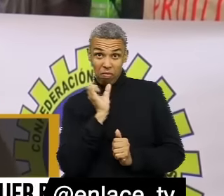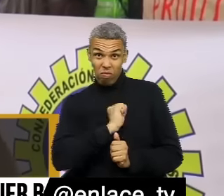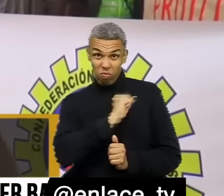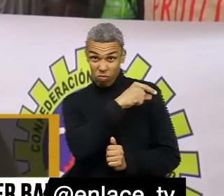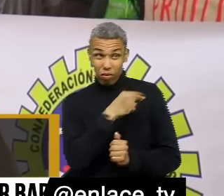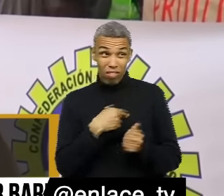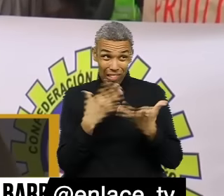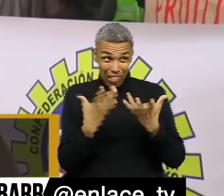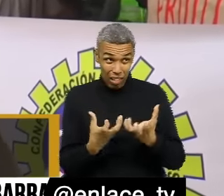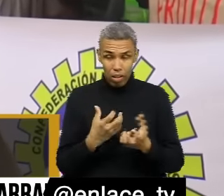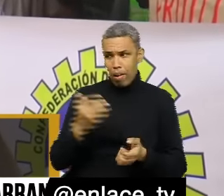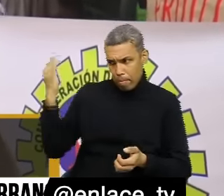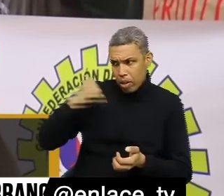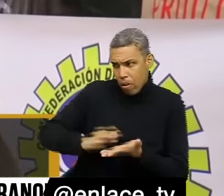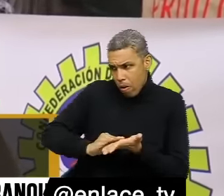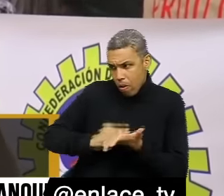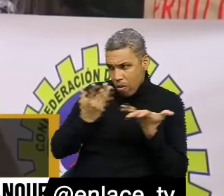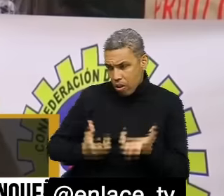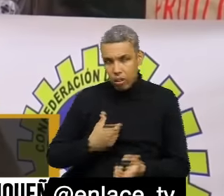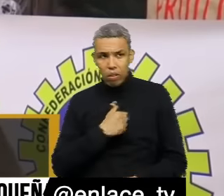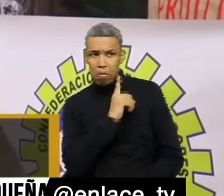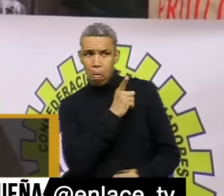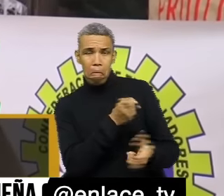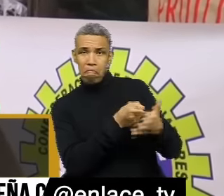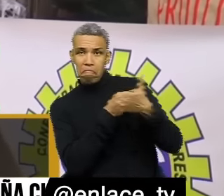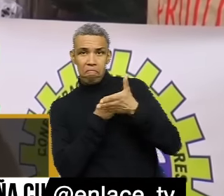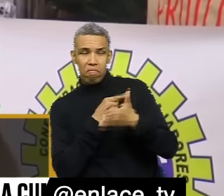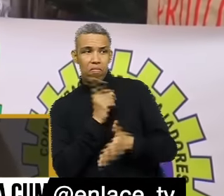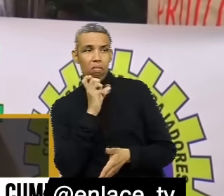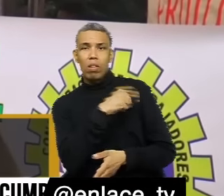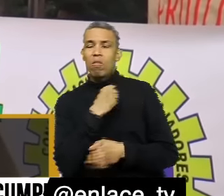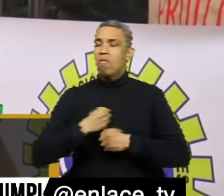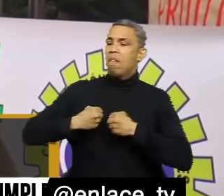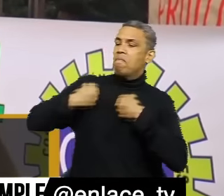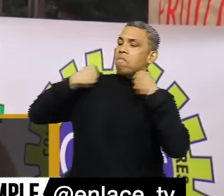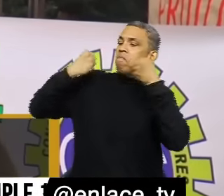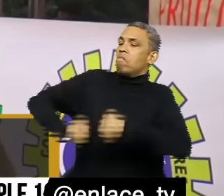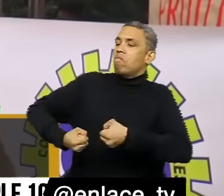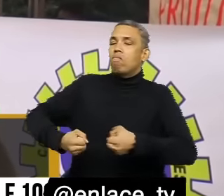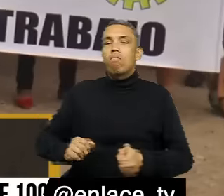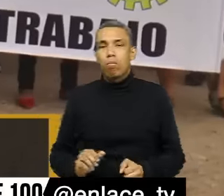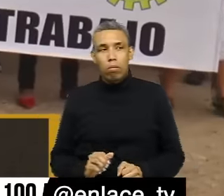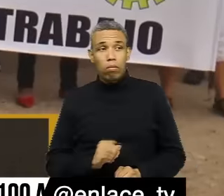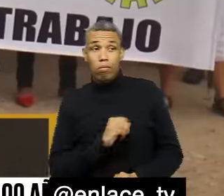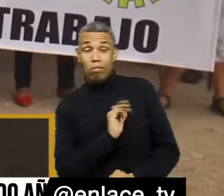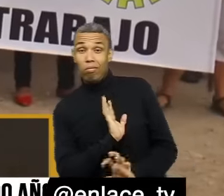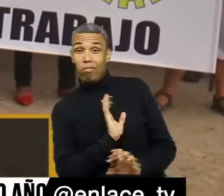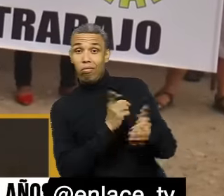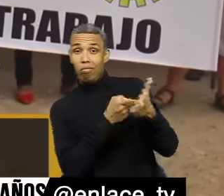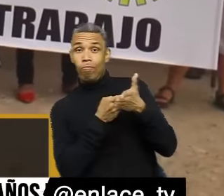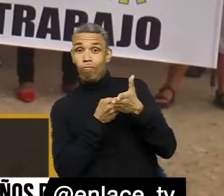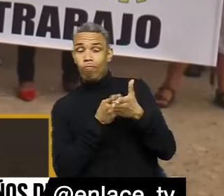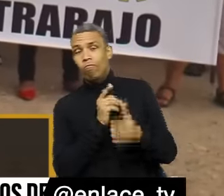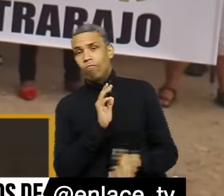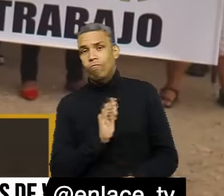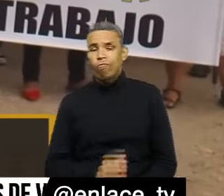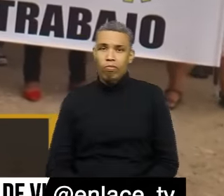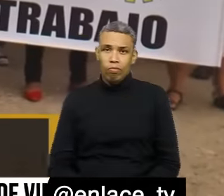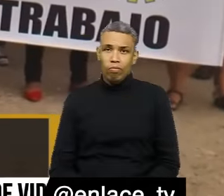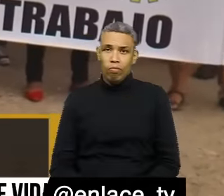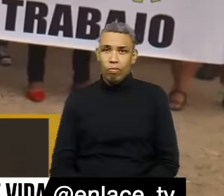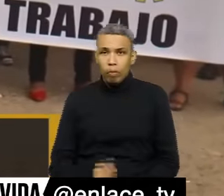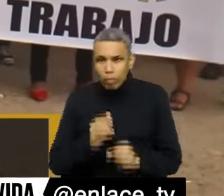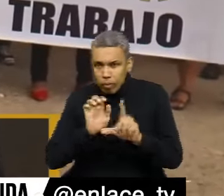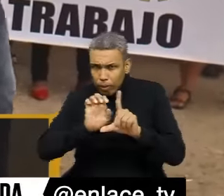sino hay una resistencia de estos señores por normalizar las actividades. Hasta el momento, Enlace Noticias no ha logrado